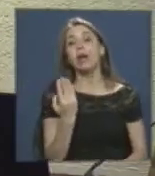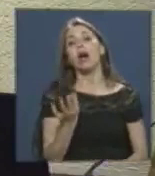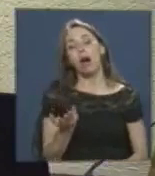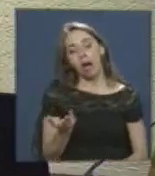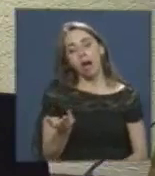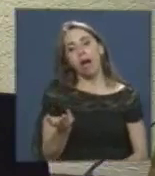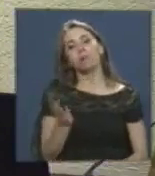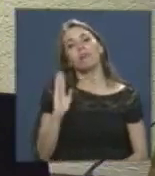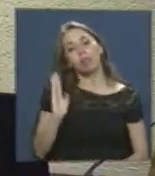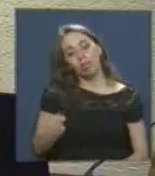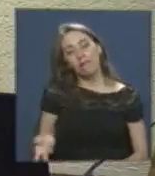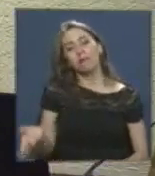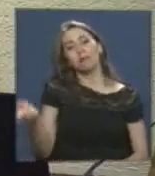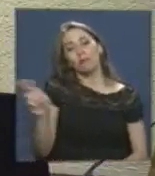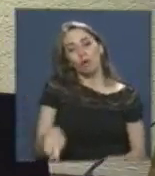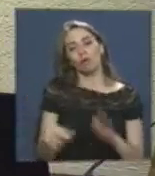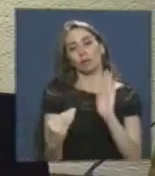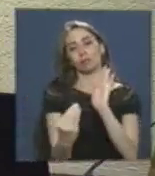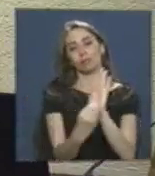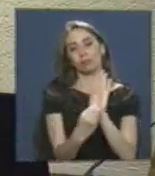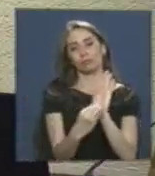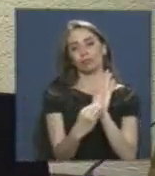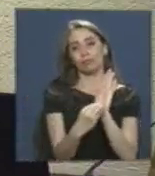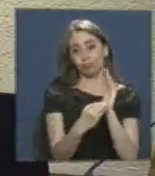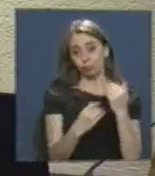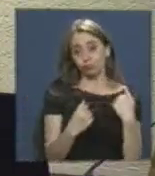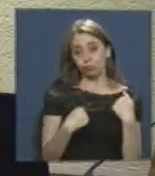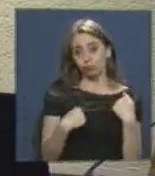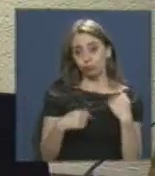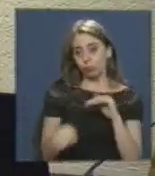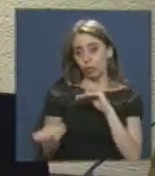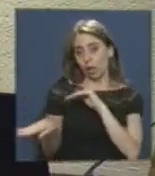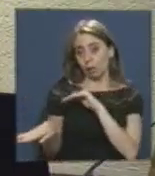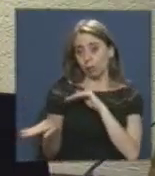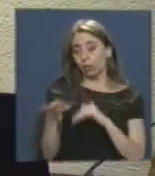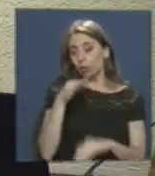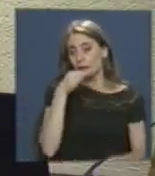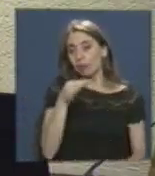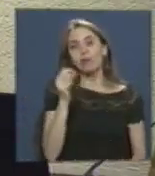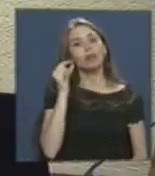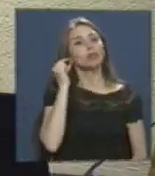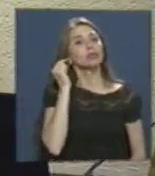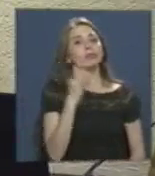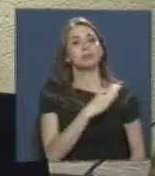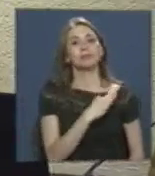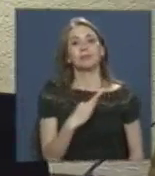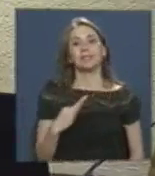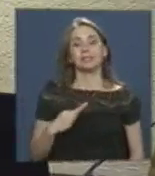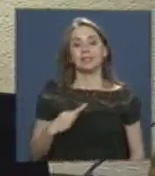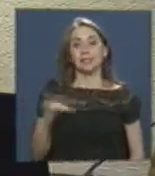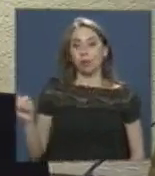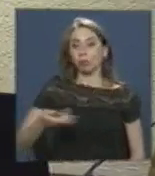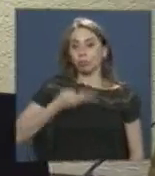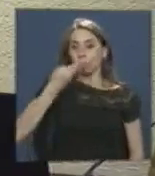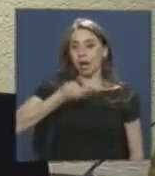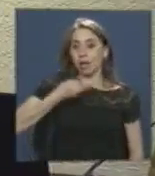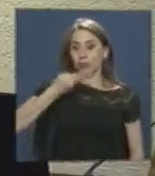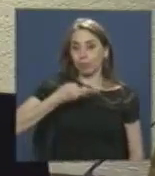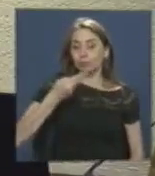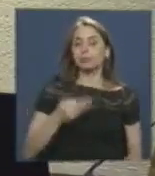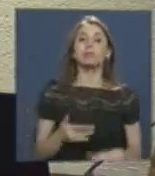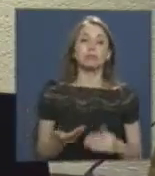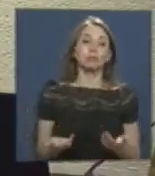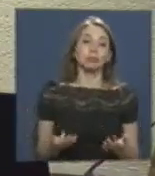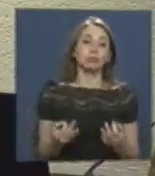reponer y en eso respaldó lo que ha señalado la ministra en su intervención y por